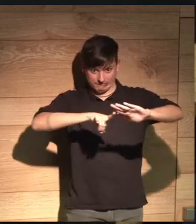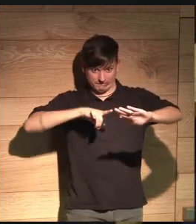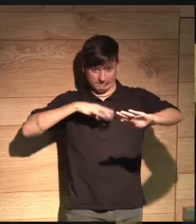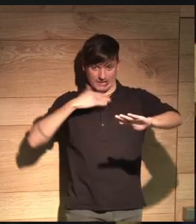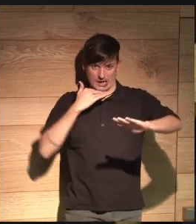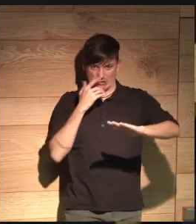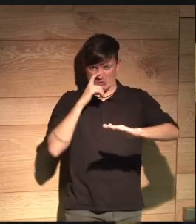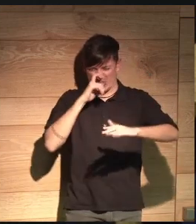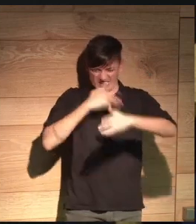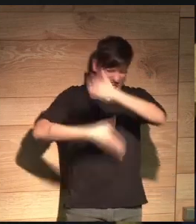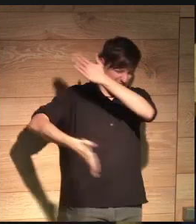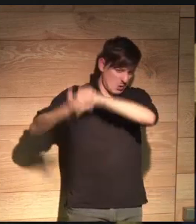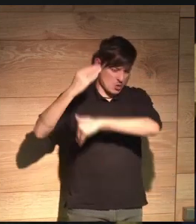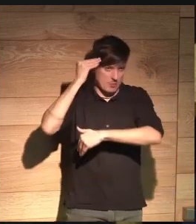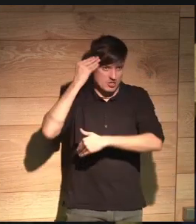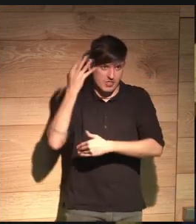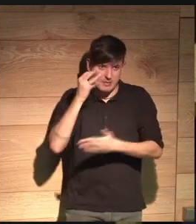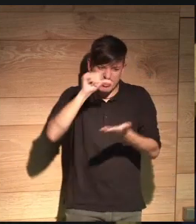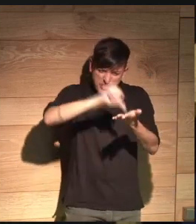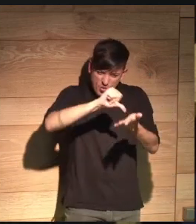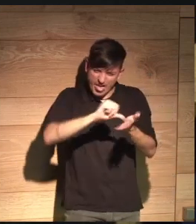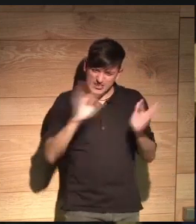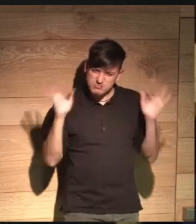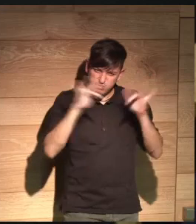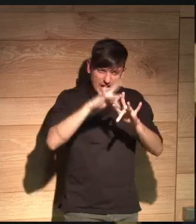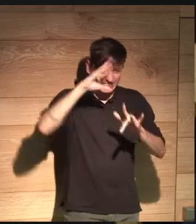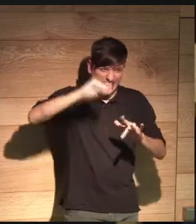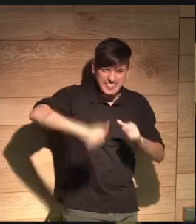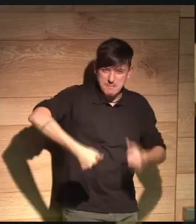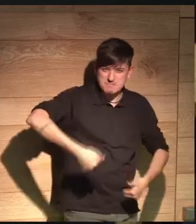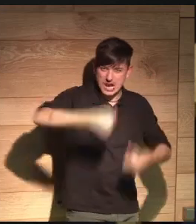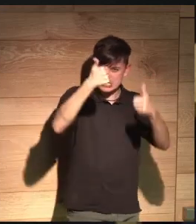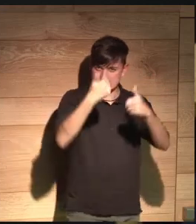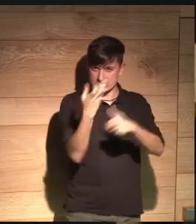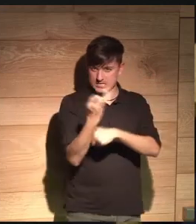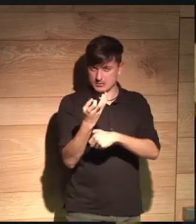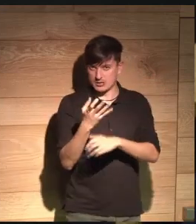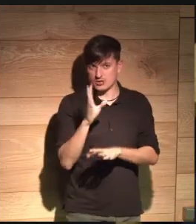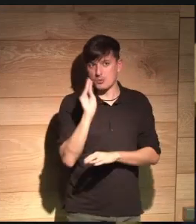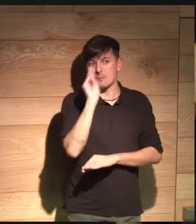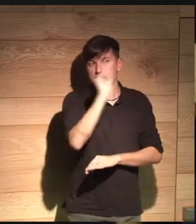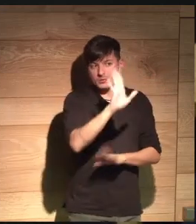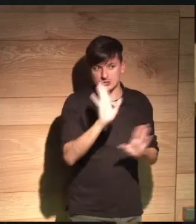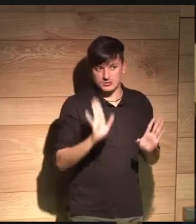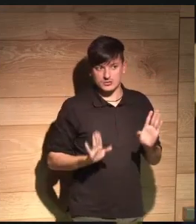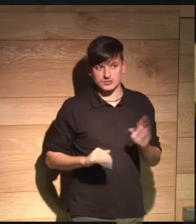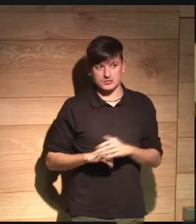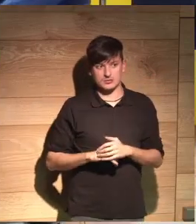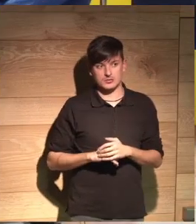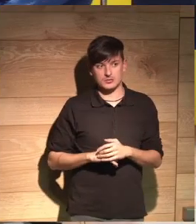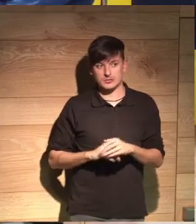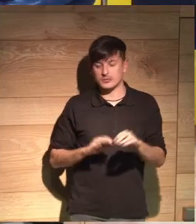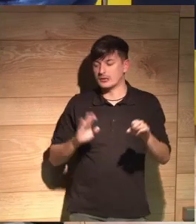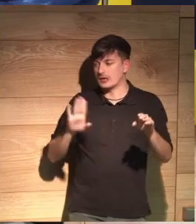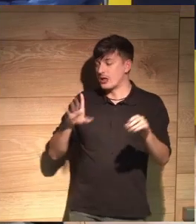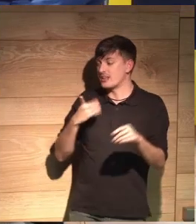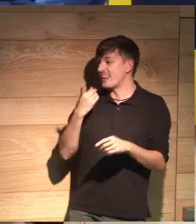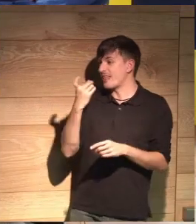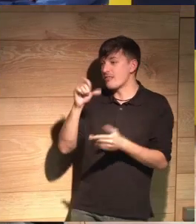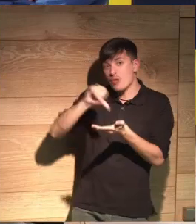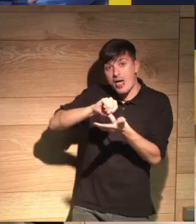primitivo y tenemos que ir a más ciudades a más inteligencia y bueno y le pregunto pero lo que necesitamos son